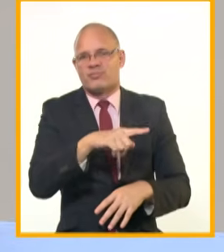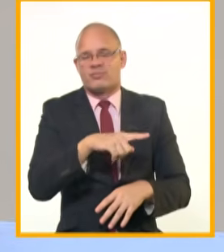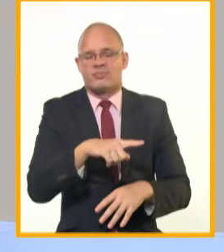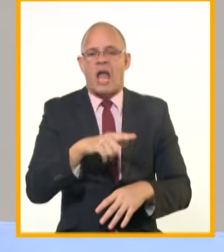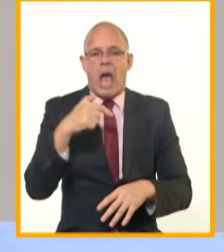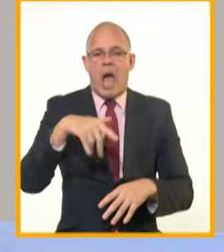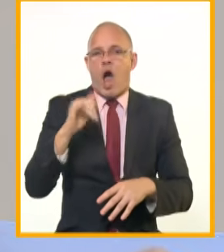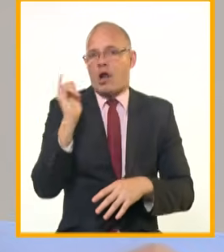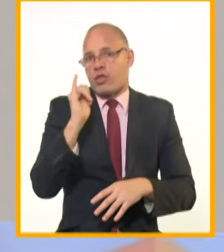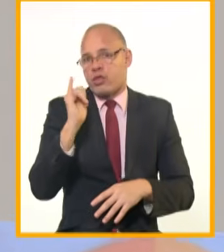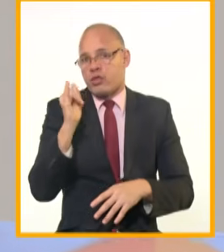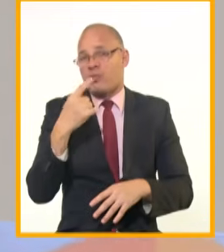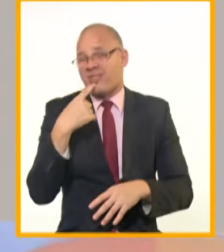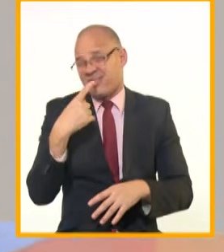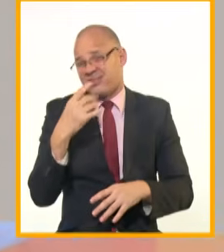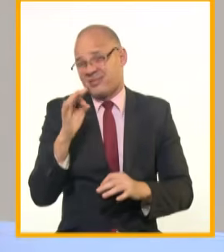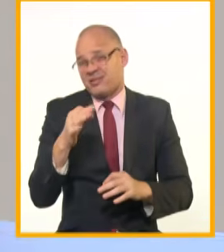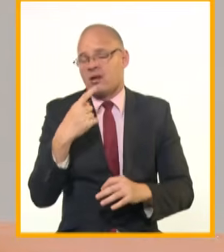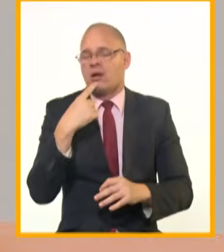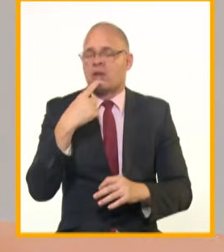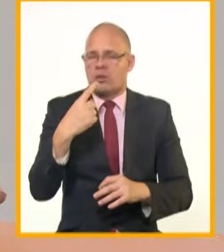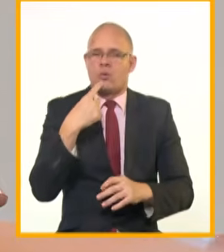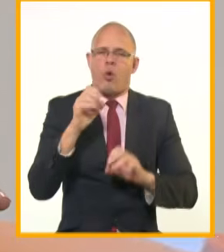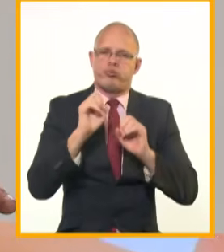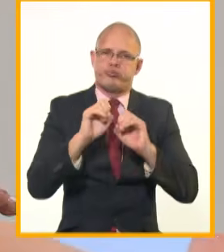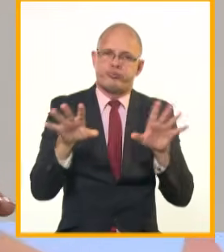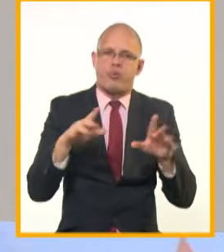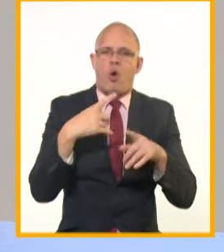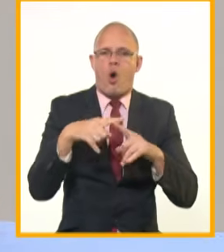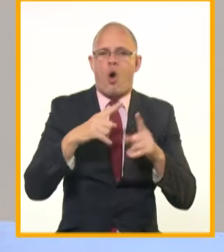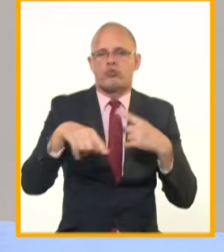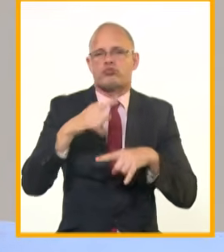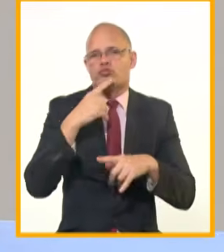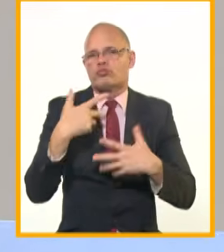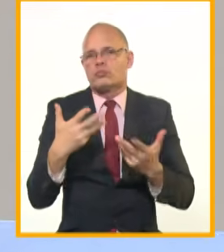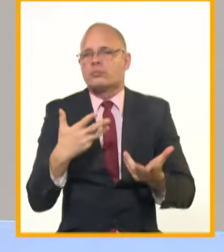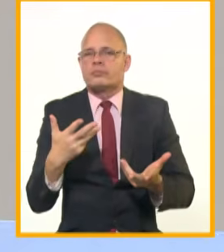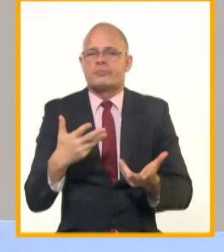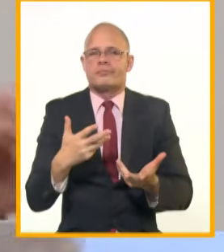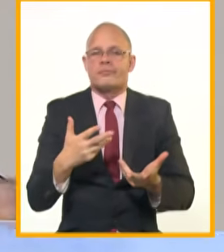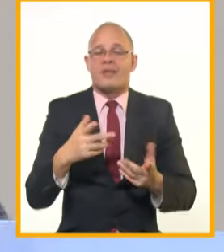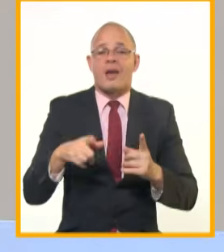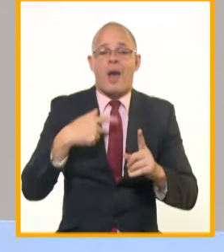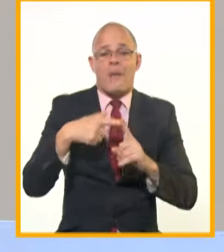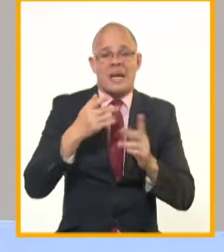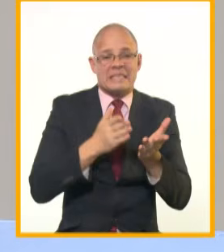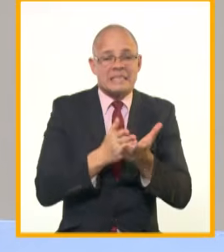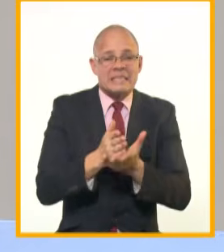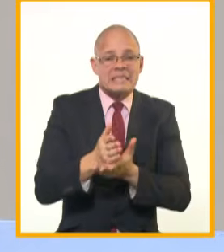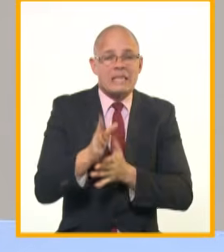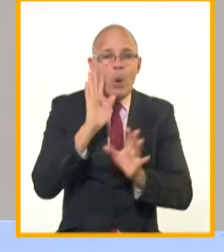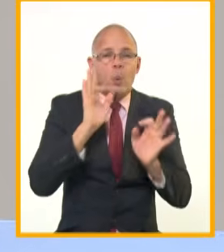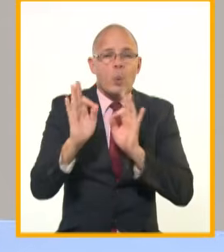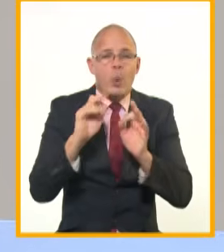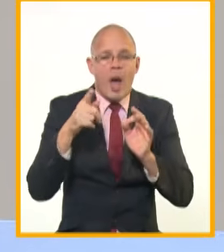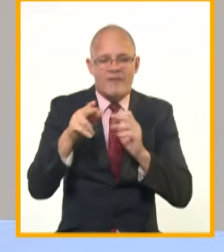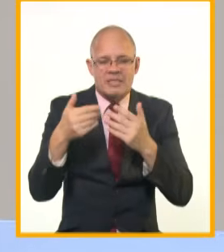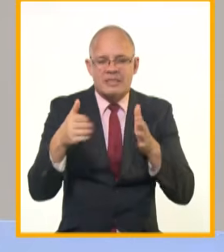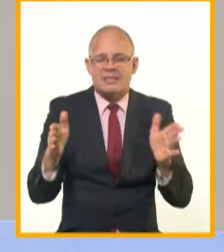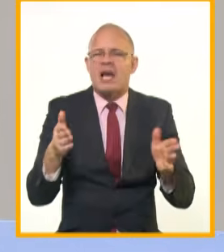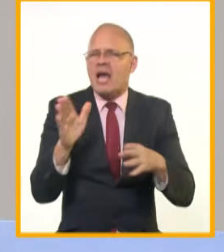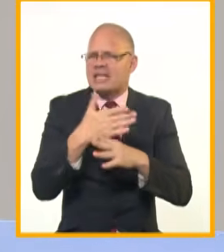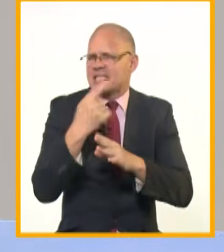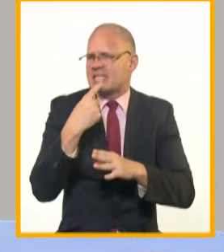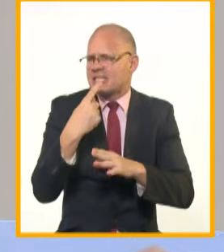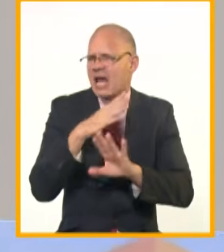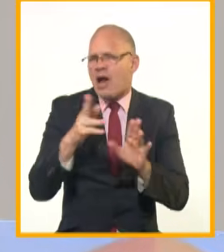documental que he hecho referencia anteriormente y con la inauguración fundamentalmente de estas obras que se han ido